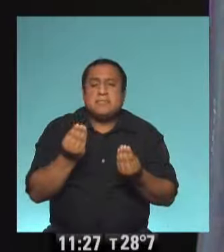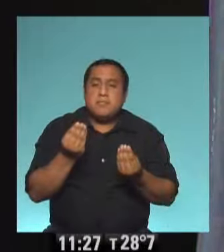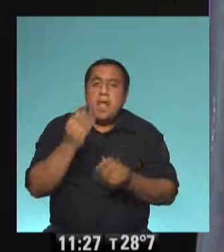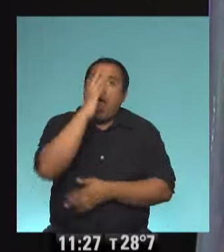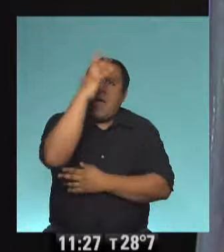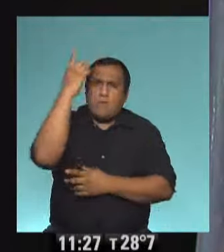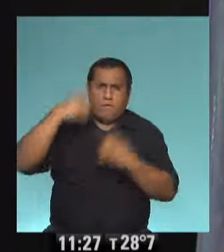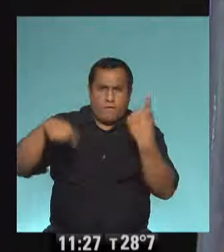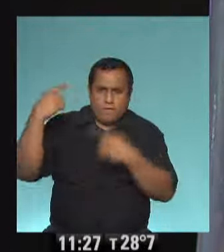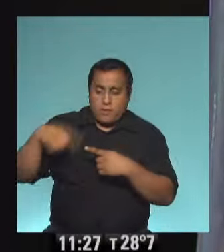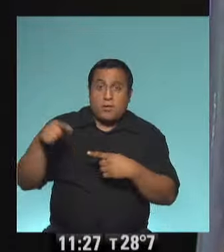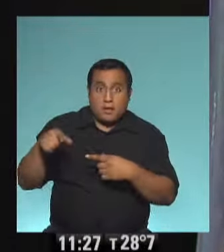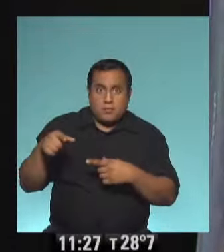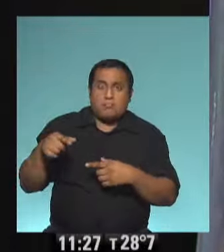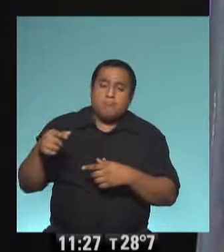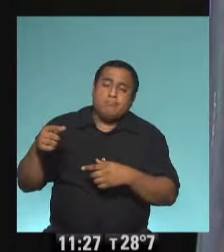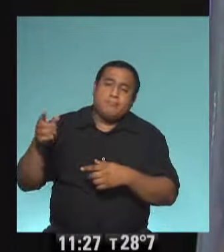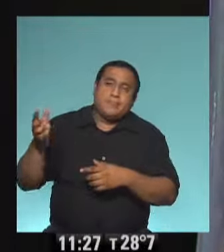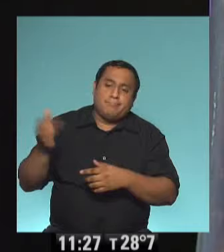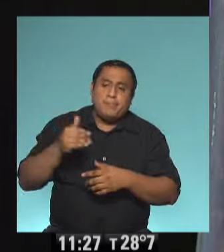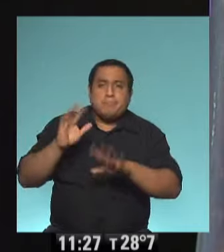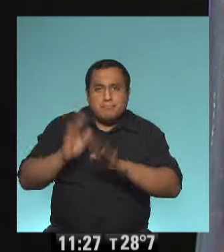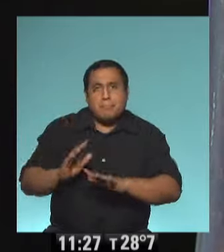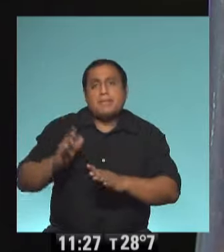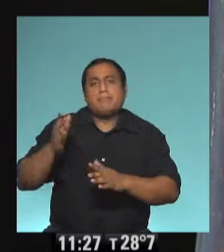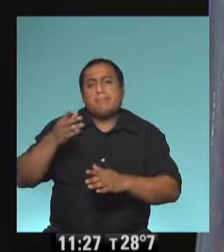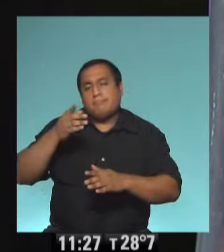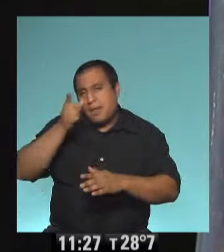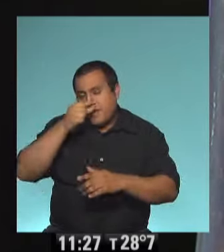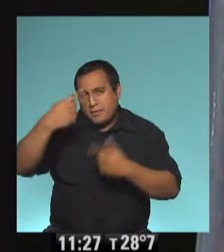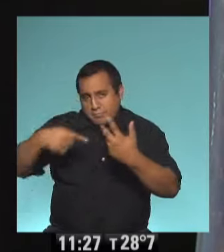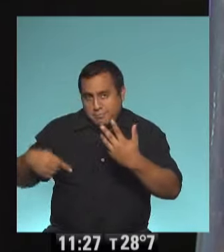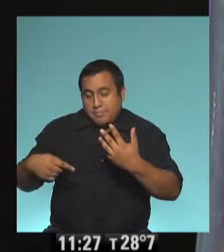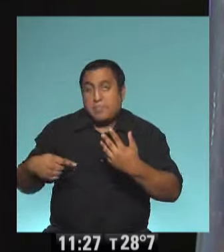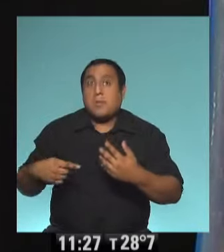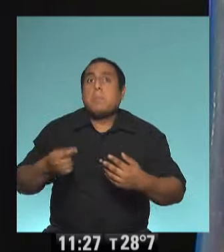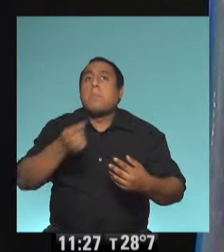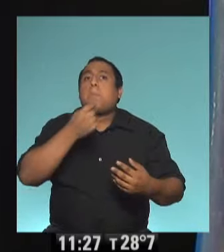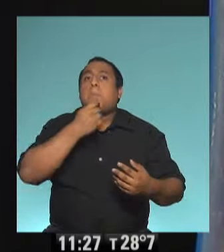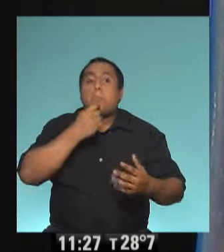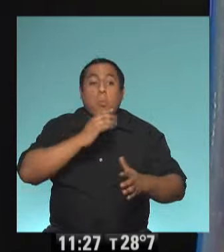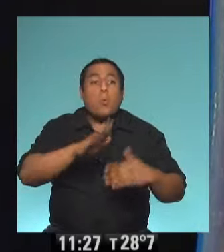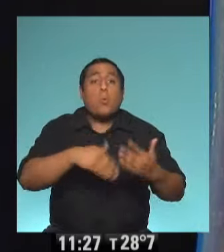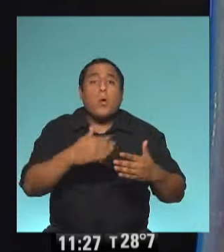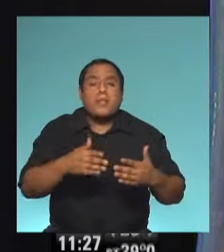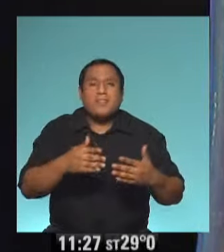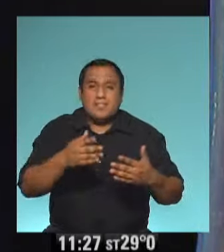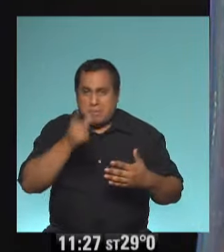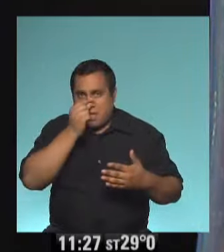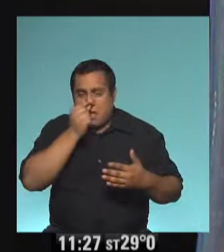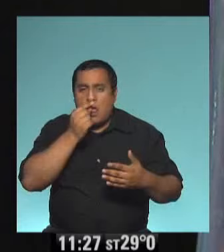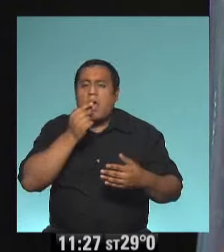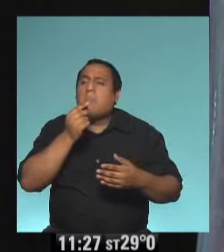que se usan para hacer madera. Cierto. Y entonces estuvimos viendo también que para hacer juguetes de madera no se usa